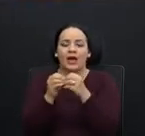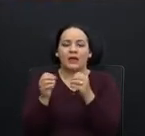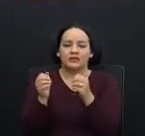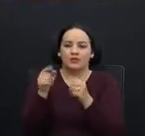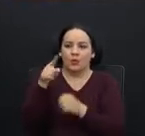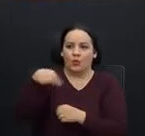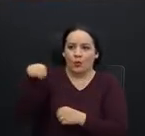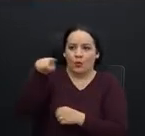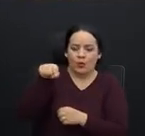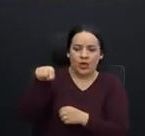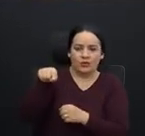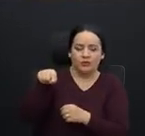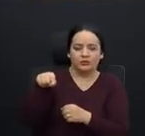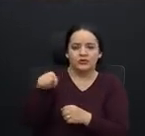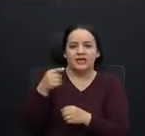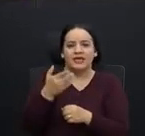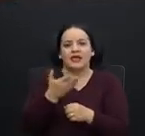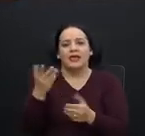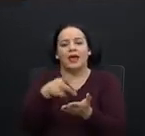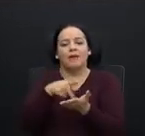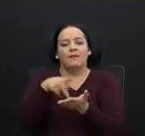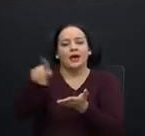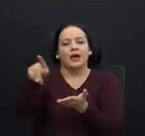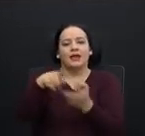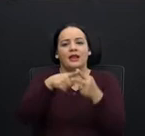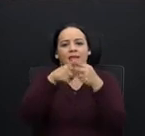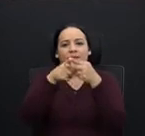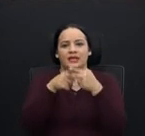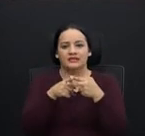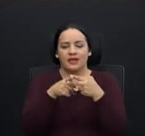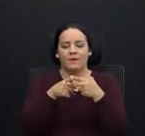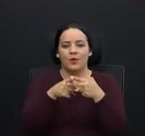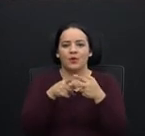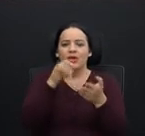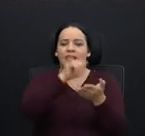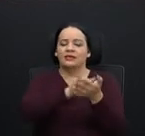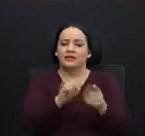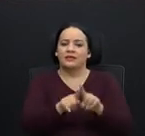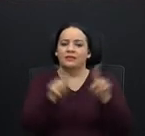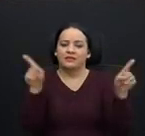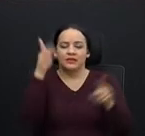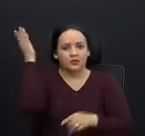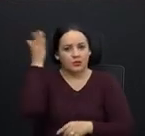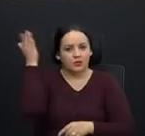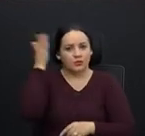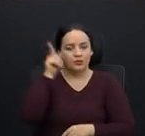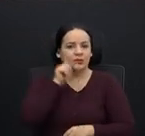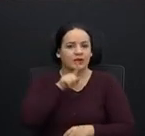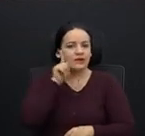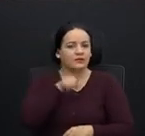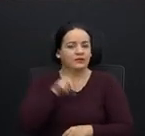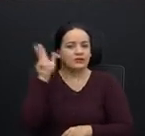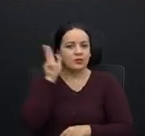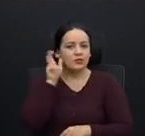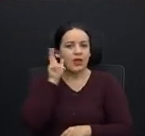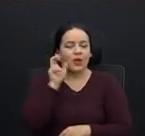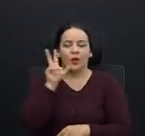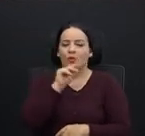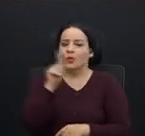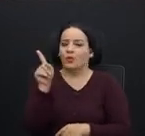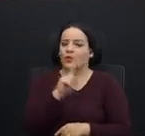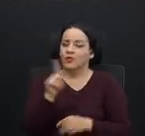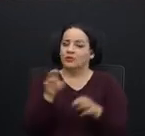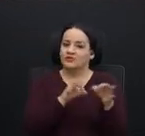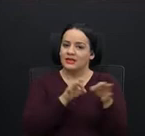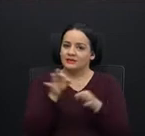préstamo. Y esa es la diferencia, y en discursos tal vez un poco engañosos que he escuchado, no se ha precisado.